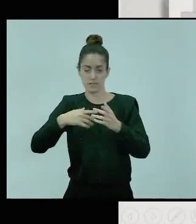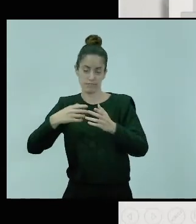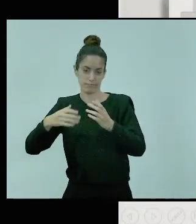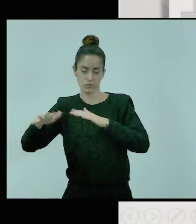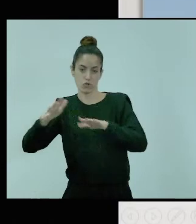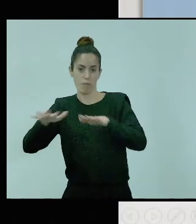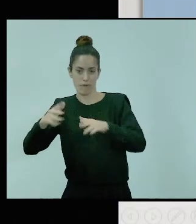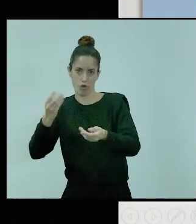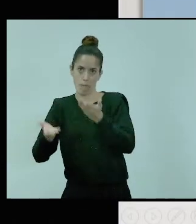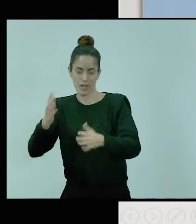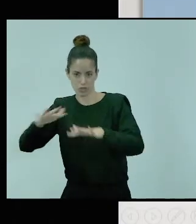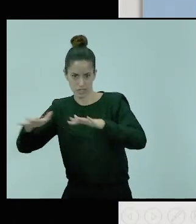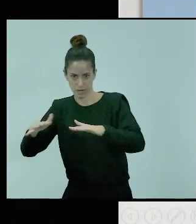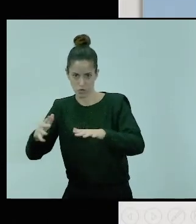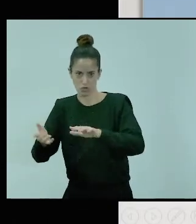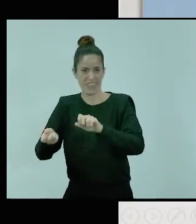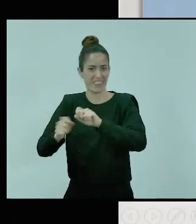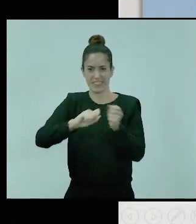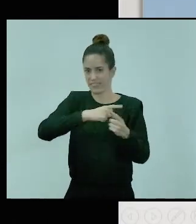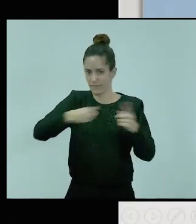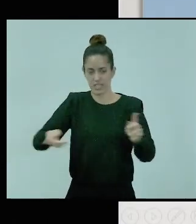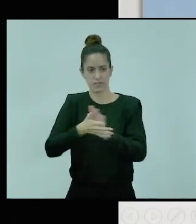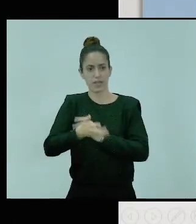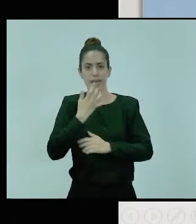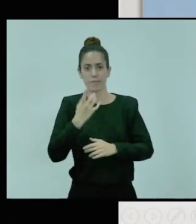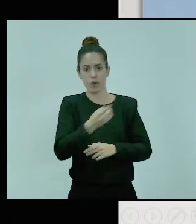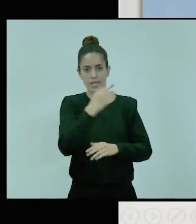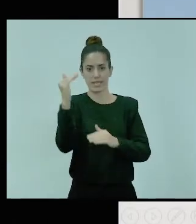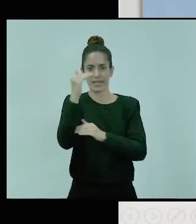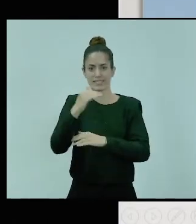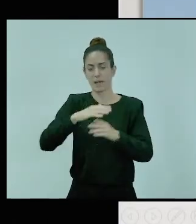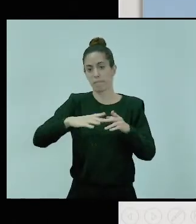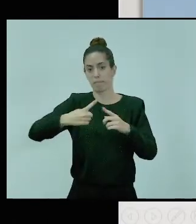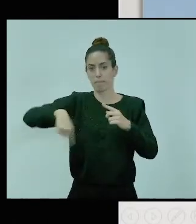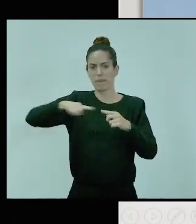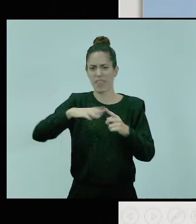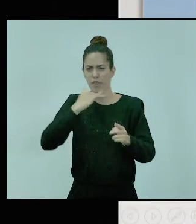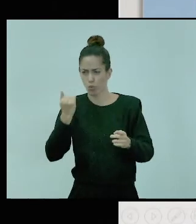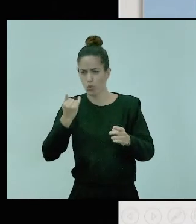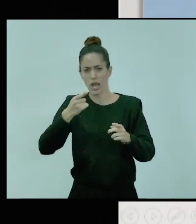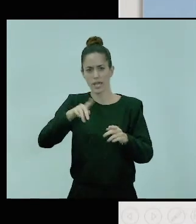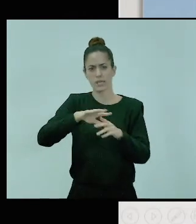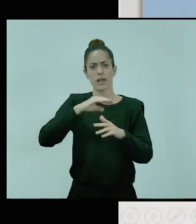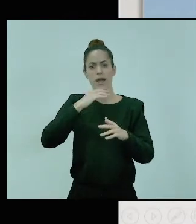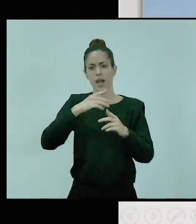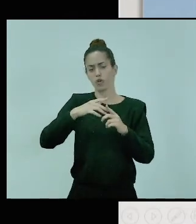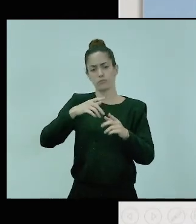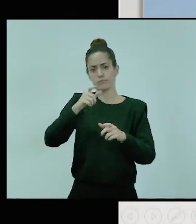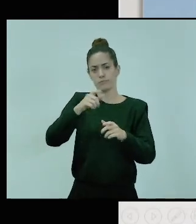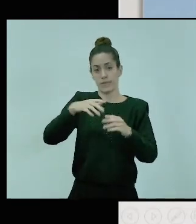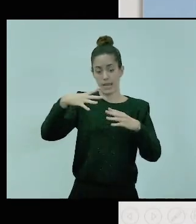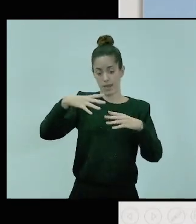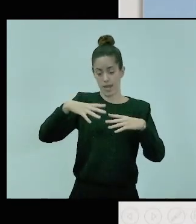terremoto. Aquí tenemos un ejemplo en la iglesia del Paso Azul de cómo cayó parte de la dovela